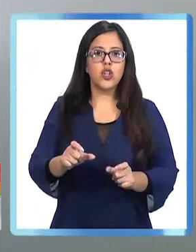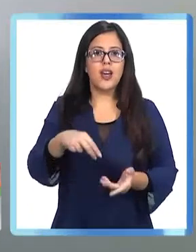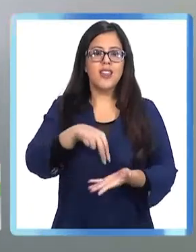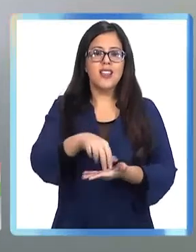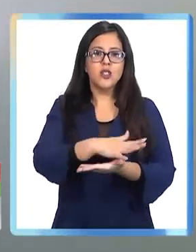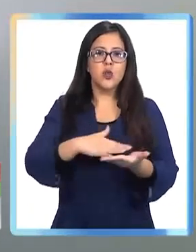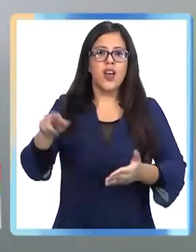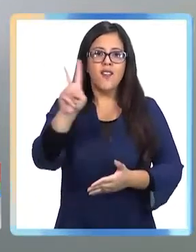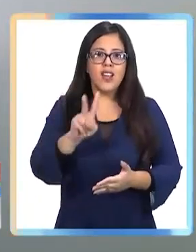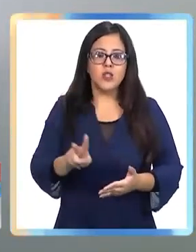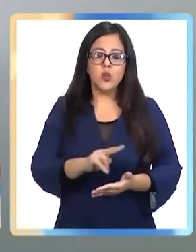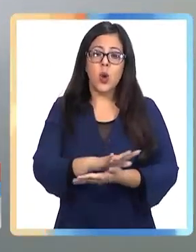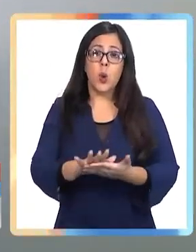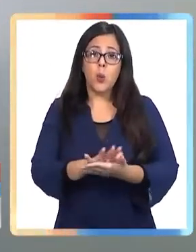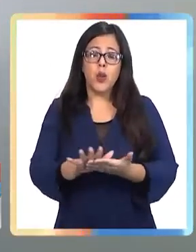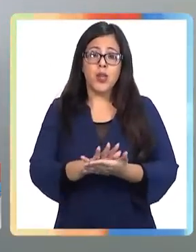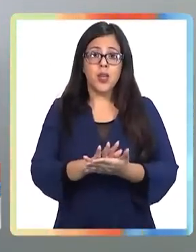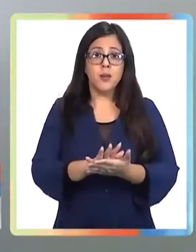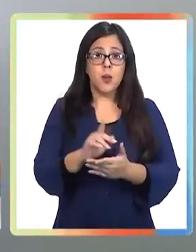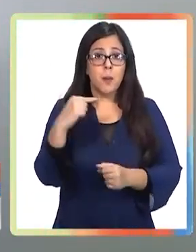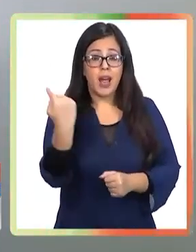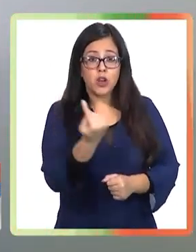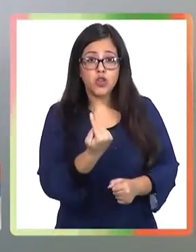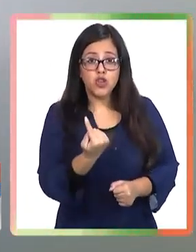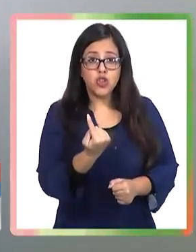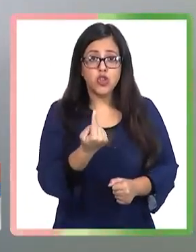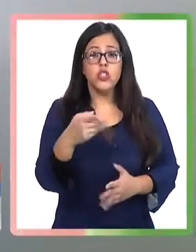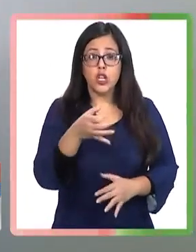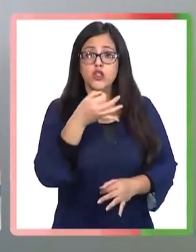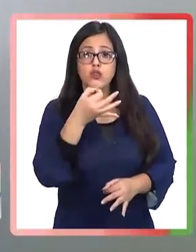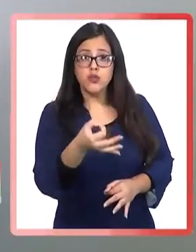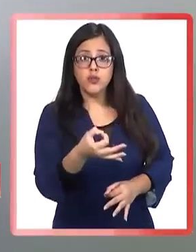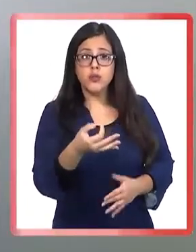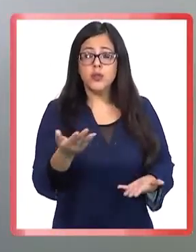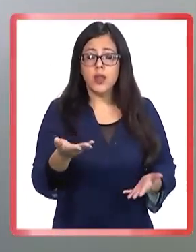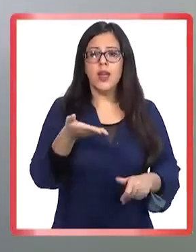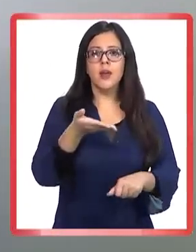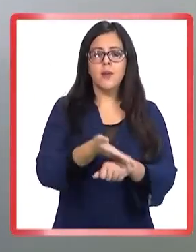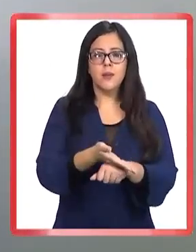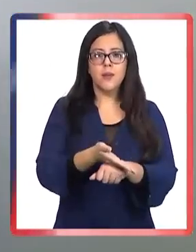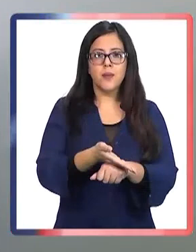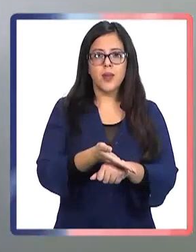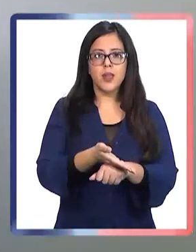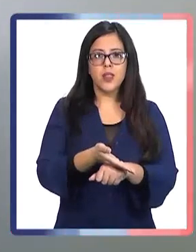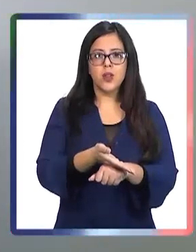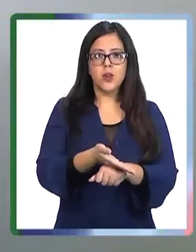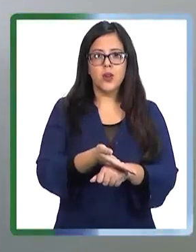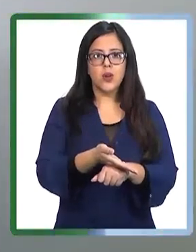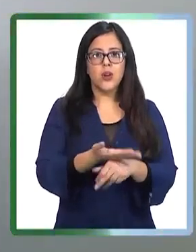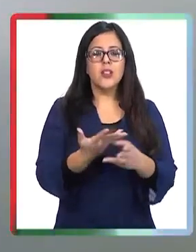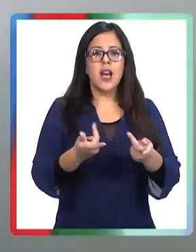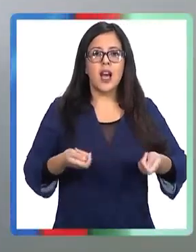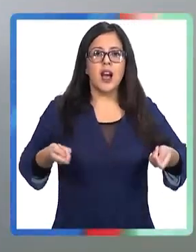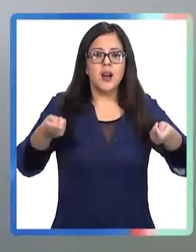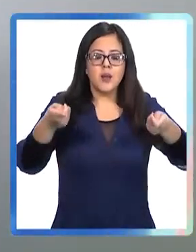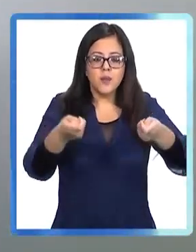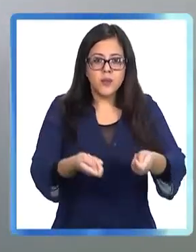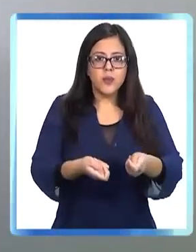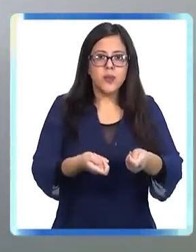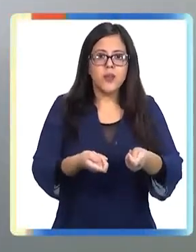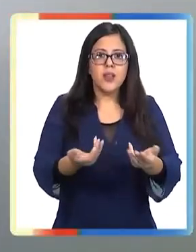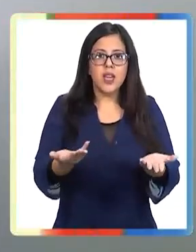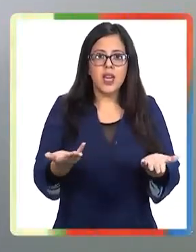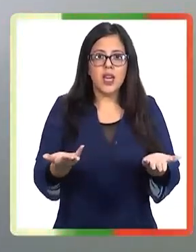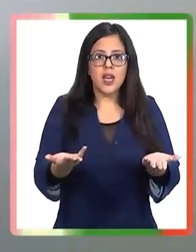ciudadanos venezolanos. En el caso nuestro, nosotros, como le decía inicialmente, hemos solicitado que se compense a 90 familias